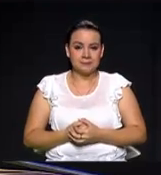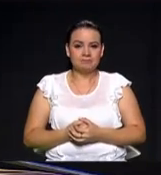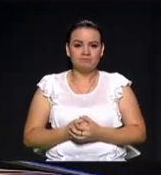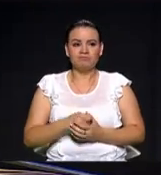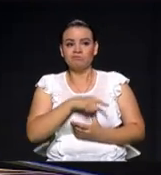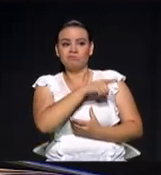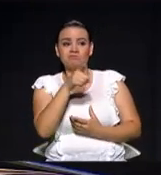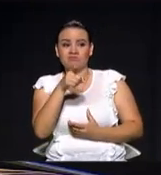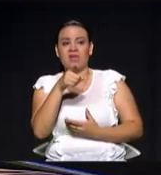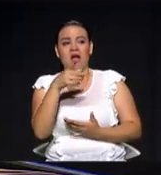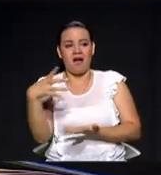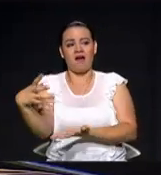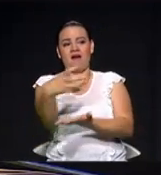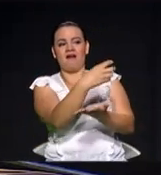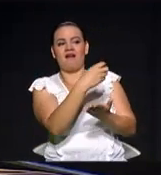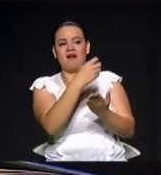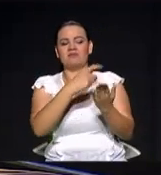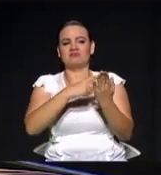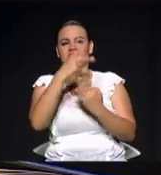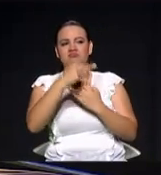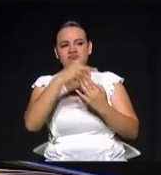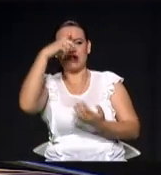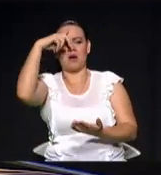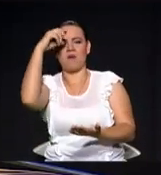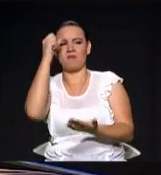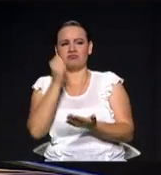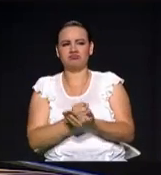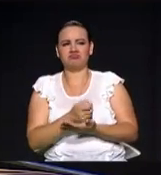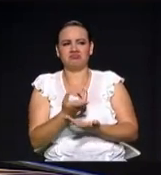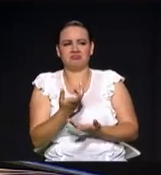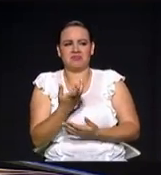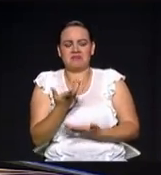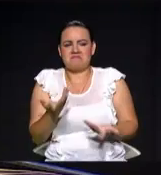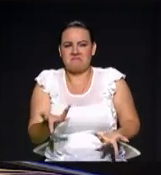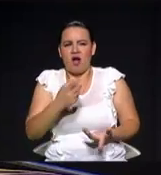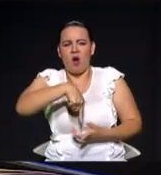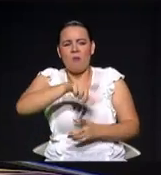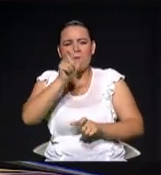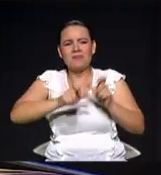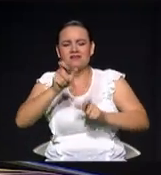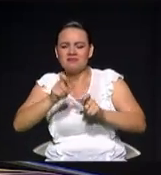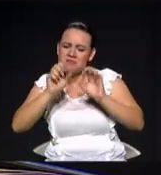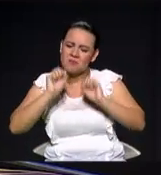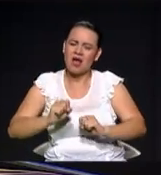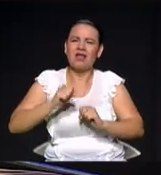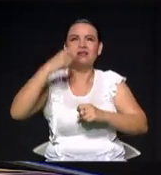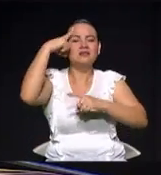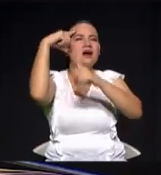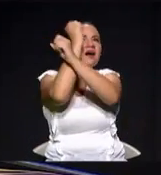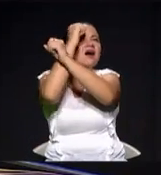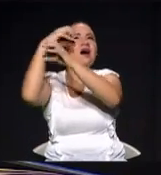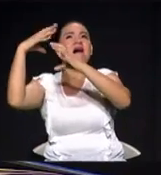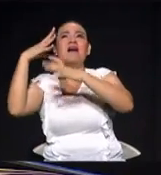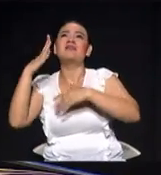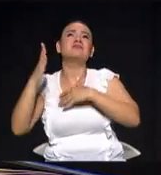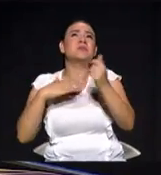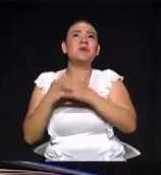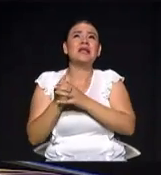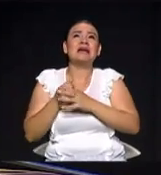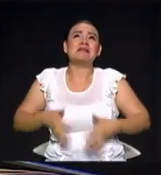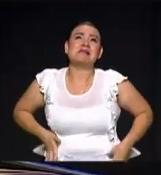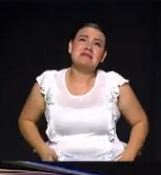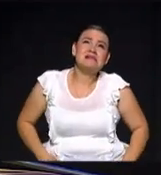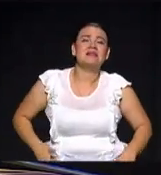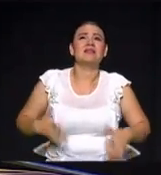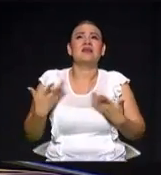juntos como generamos ingresos como la gente en calidad de vida y como la que puede soñar sin importar su cuna su territorio ese